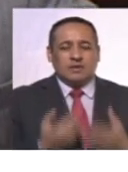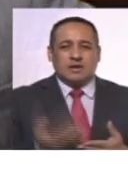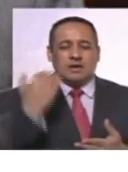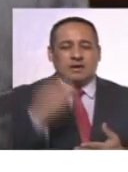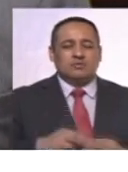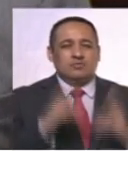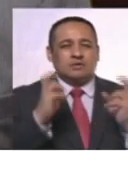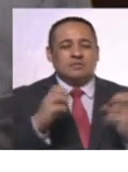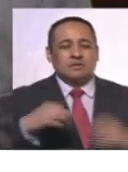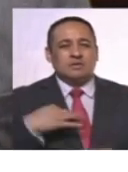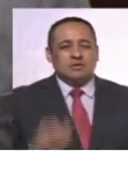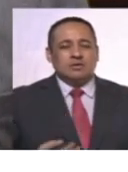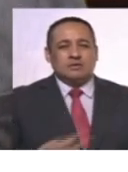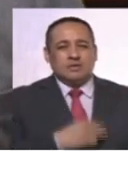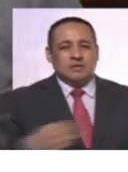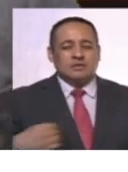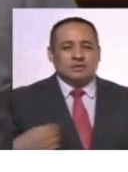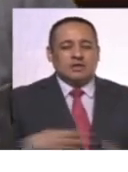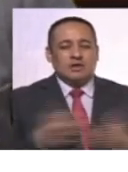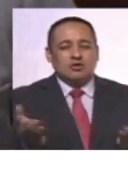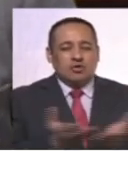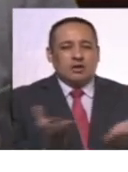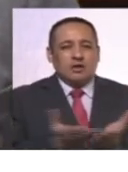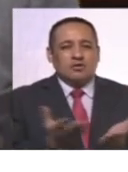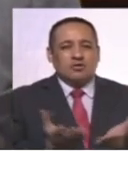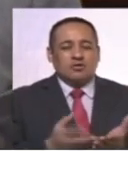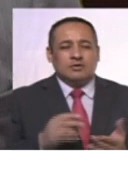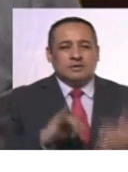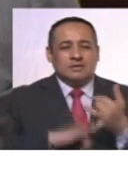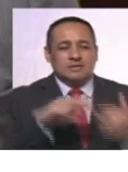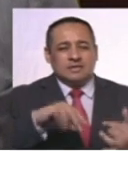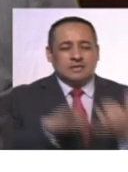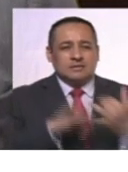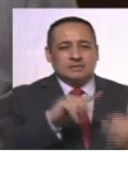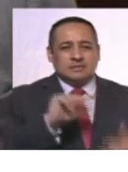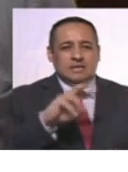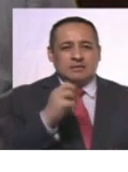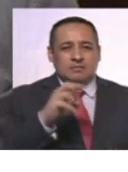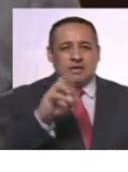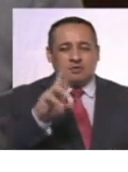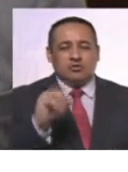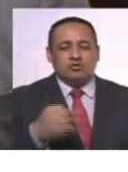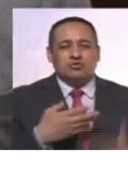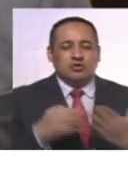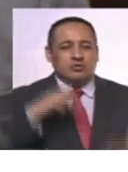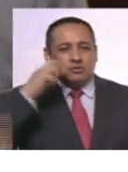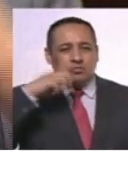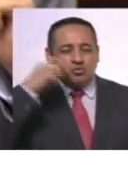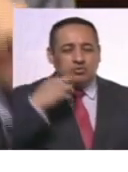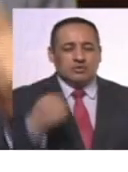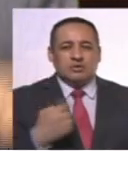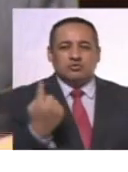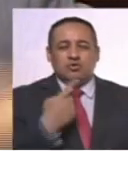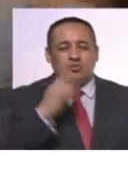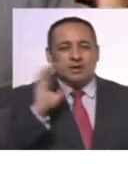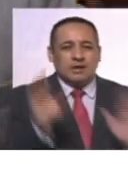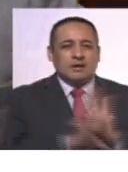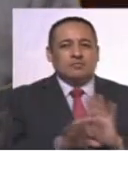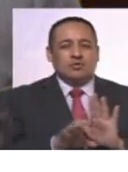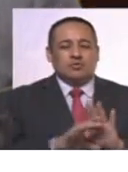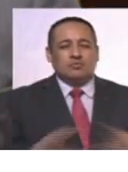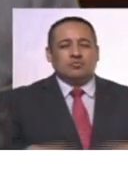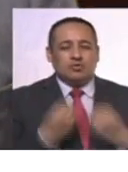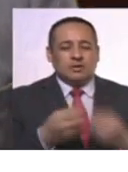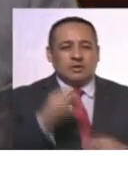caso, señora ministra, de la institución educativa San Salvador de Alto Puno. Solo un ejemplo,